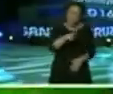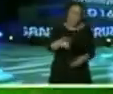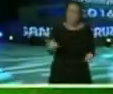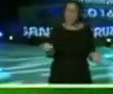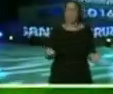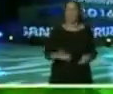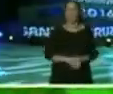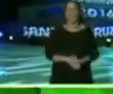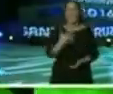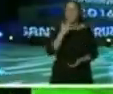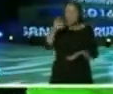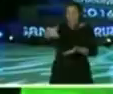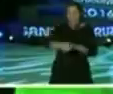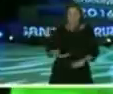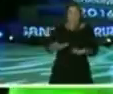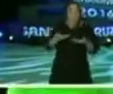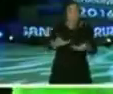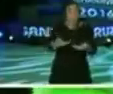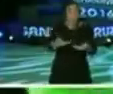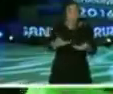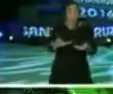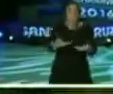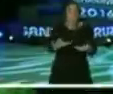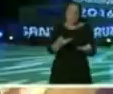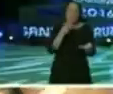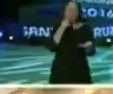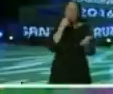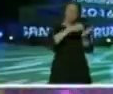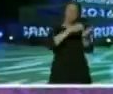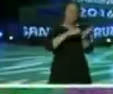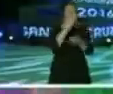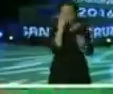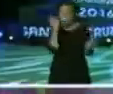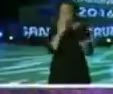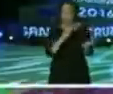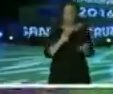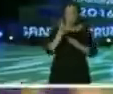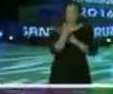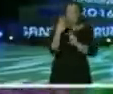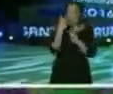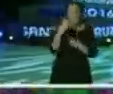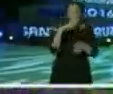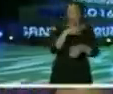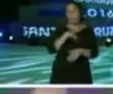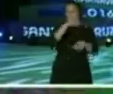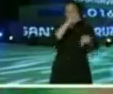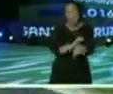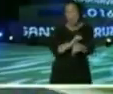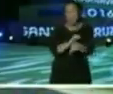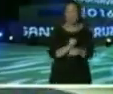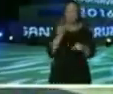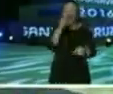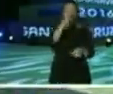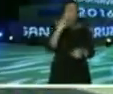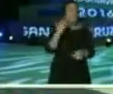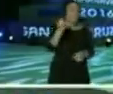papeleos. Si una ayuda tú pides, toma nota y no olvides, presenta la renta, papeles del paro, que estés embargado, también